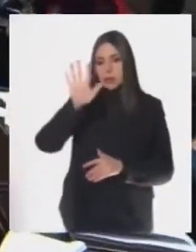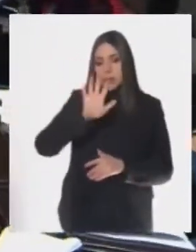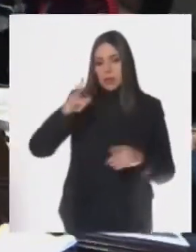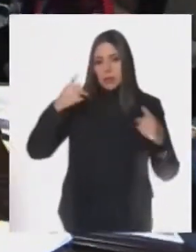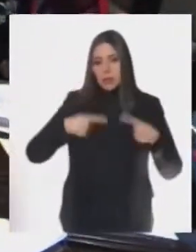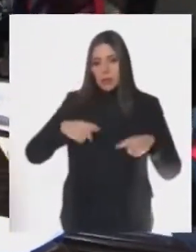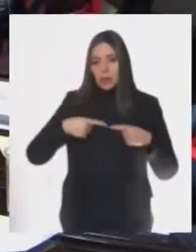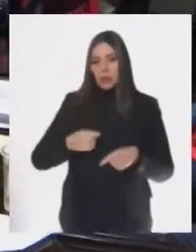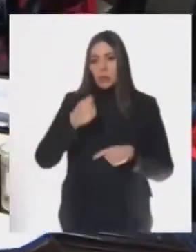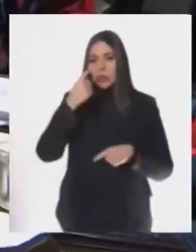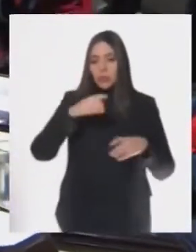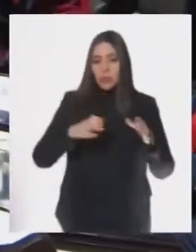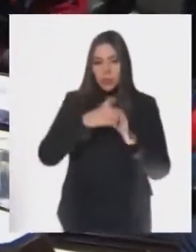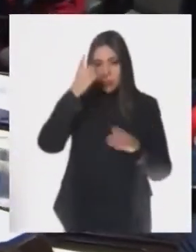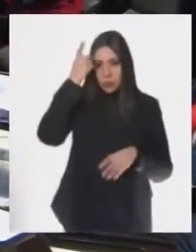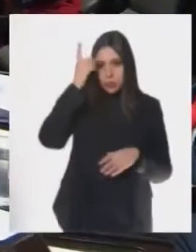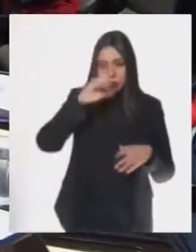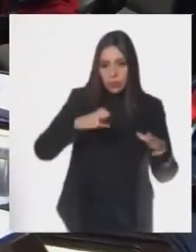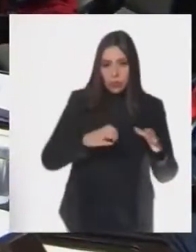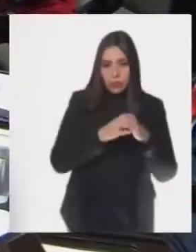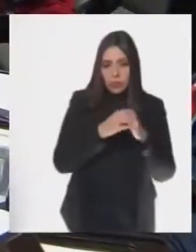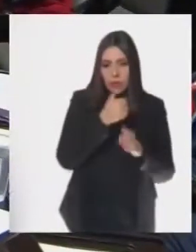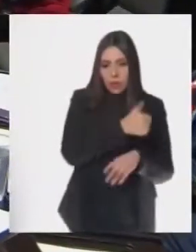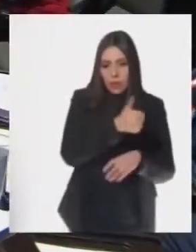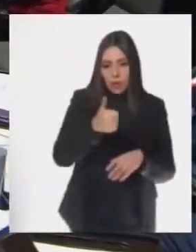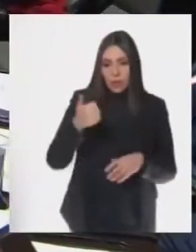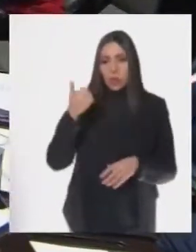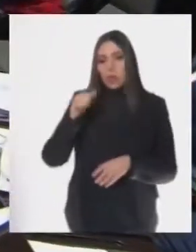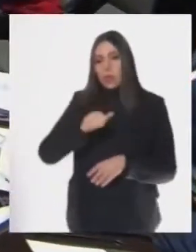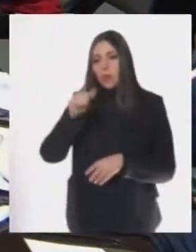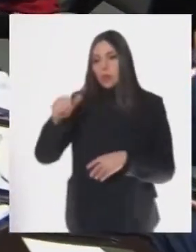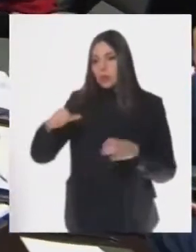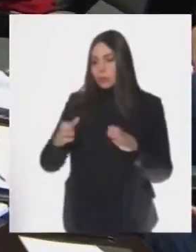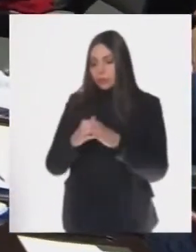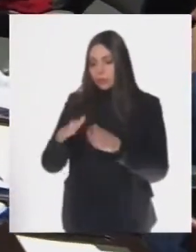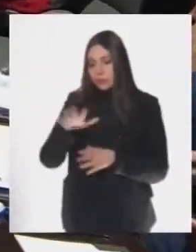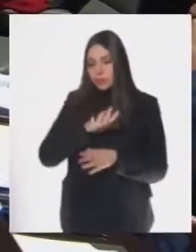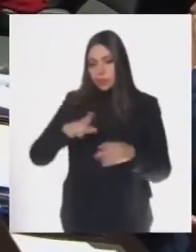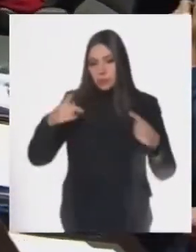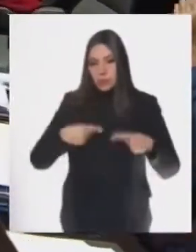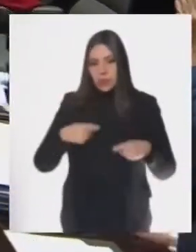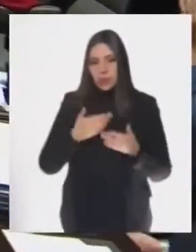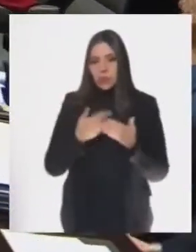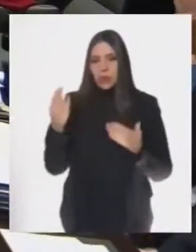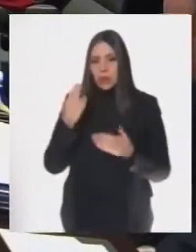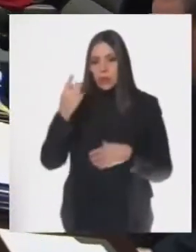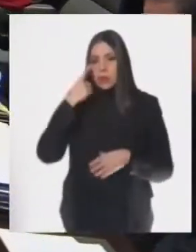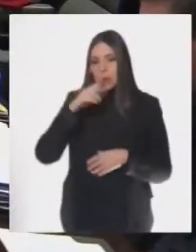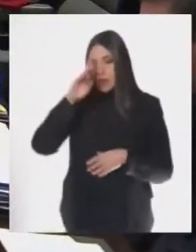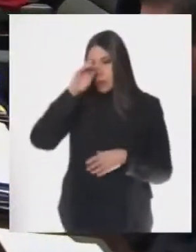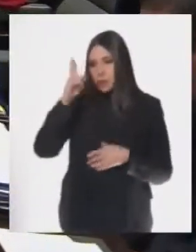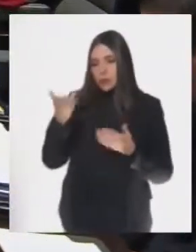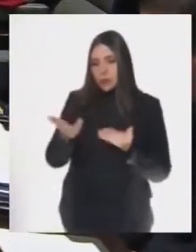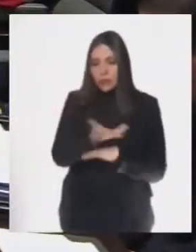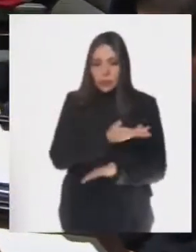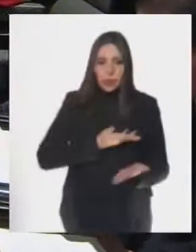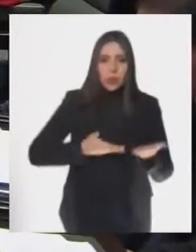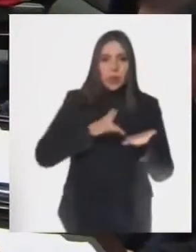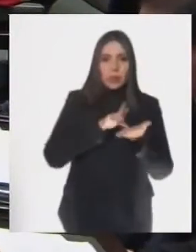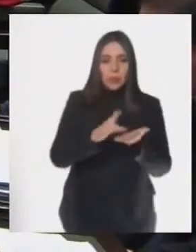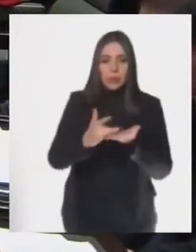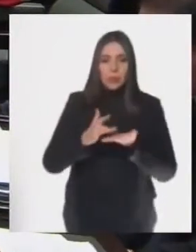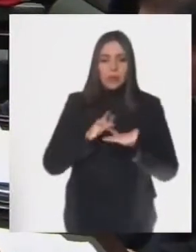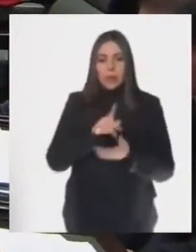la comunal. En ambos tipos se busca fomentar y fortalecer las relaciones de cooperación, solidaridad y ayuda mutua